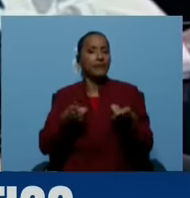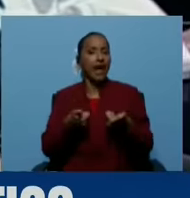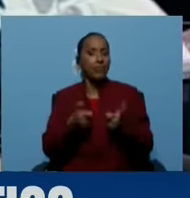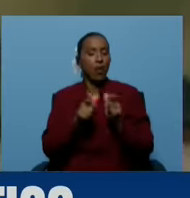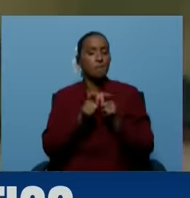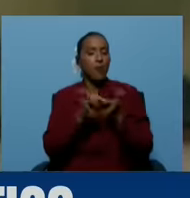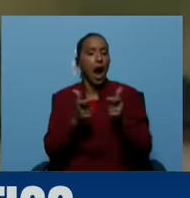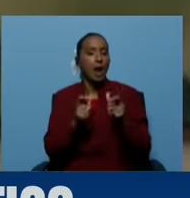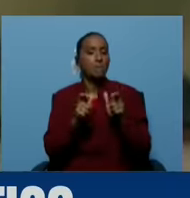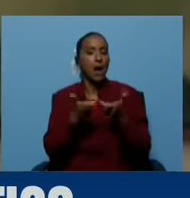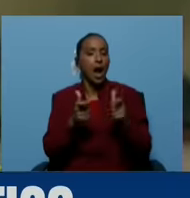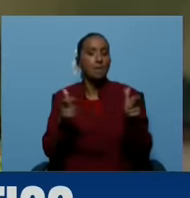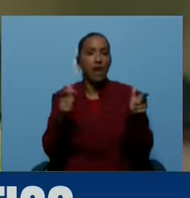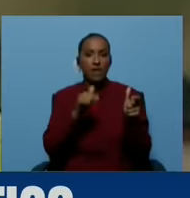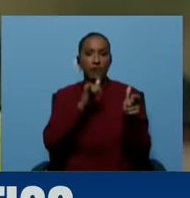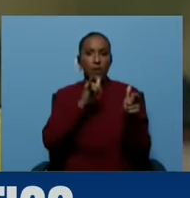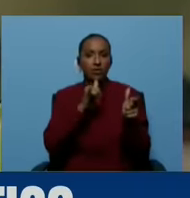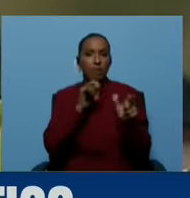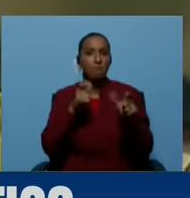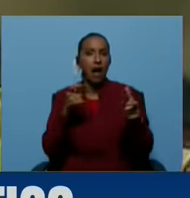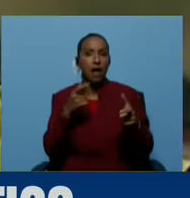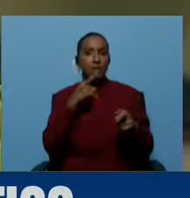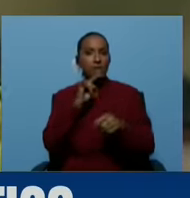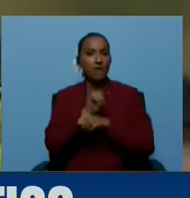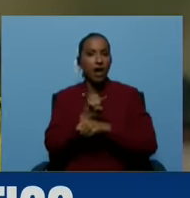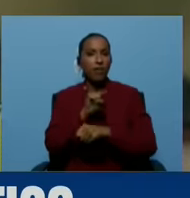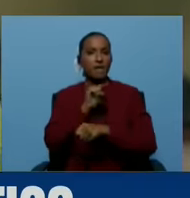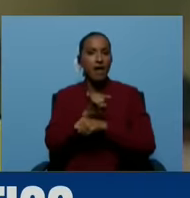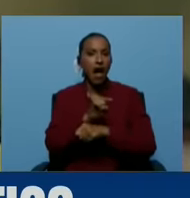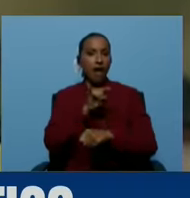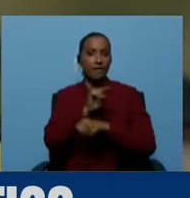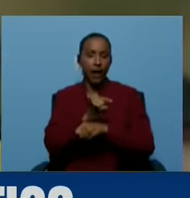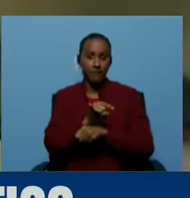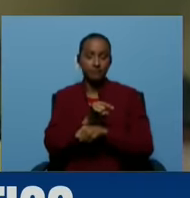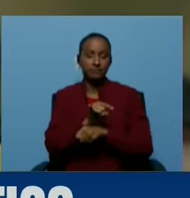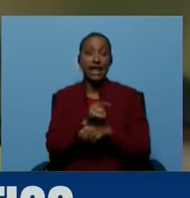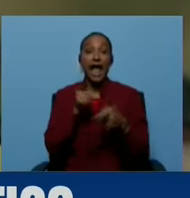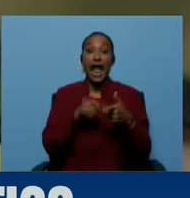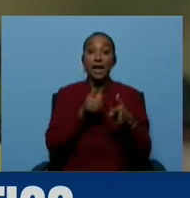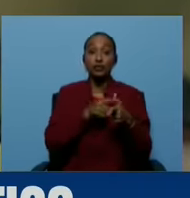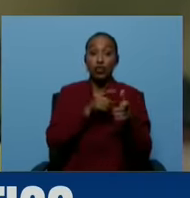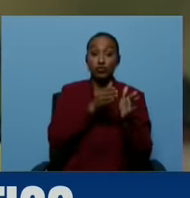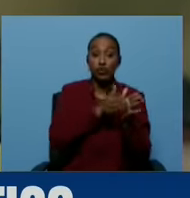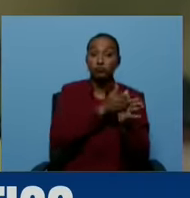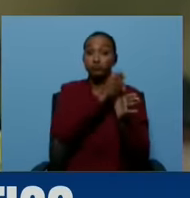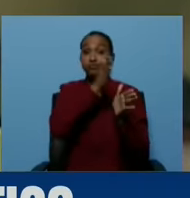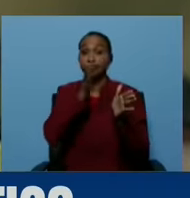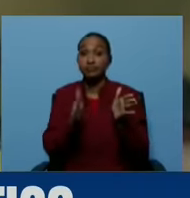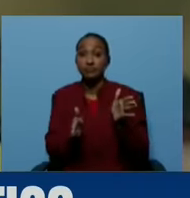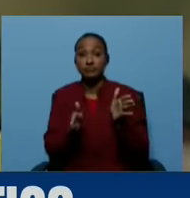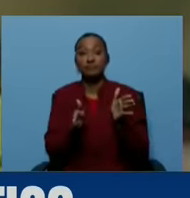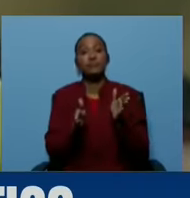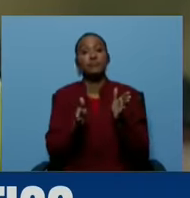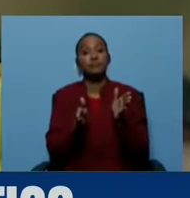tema de las actas. Luego, el 27 de julio,